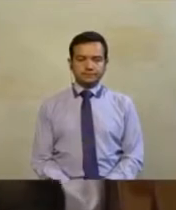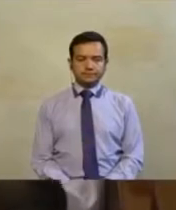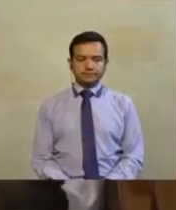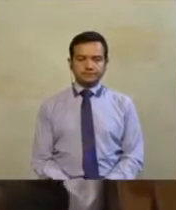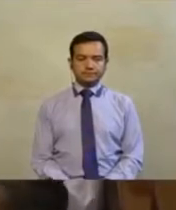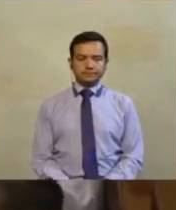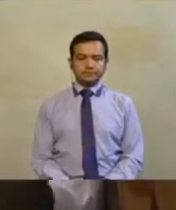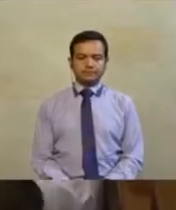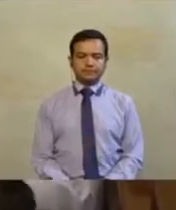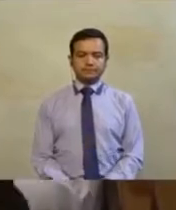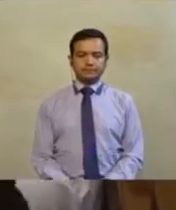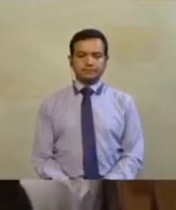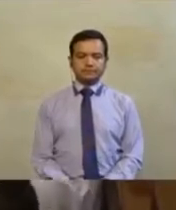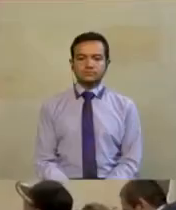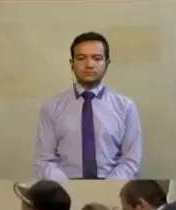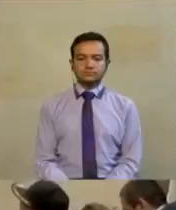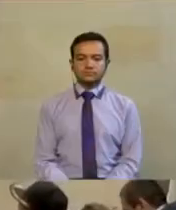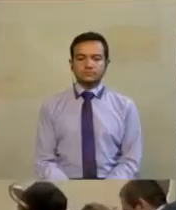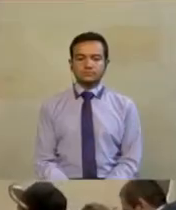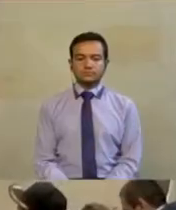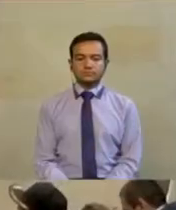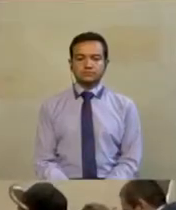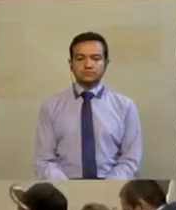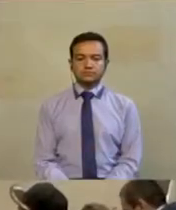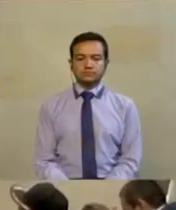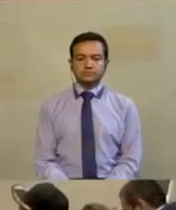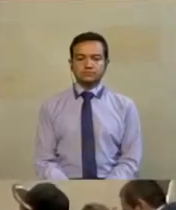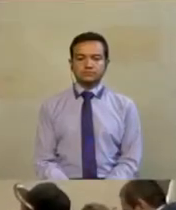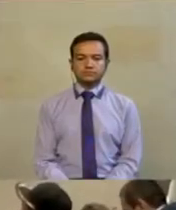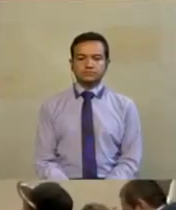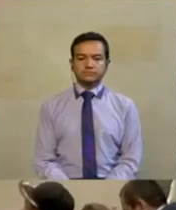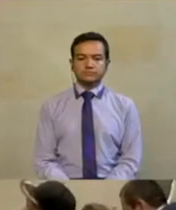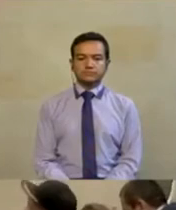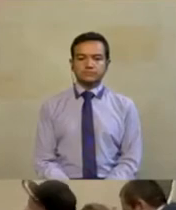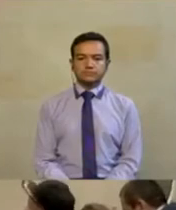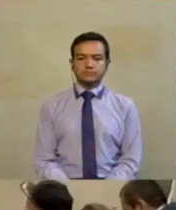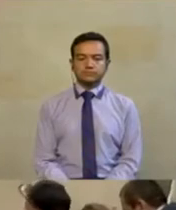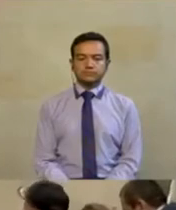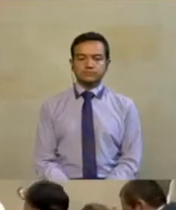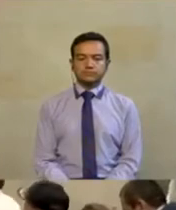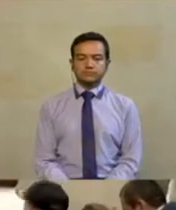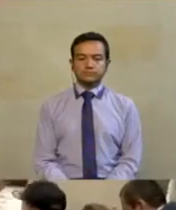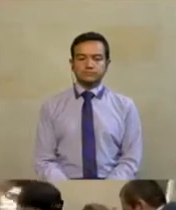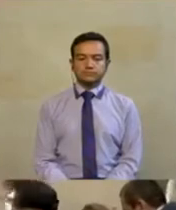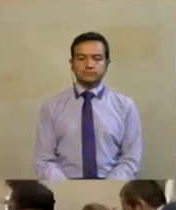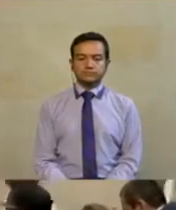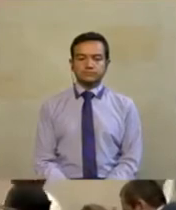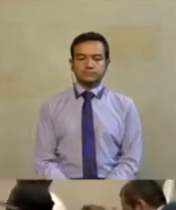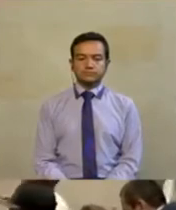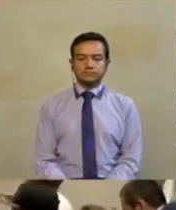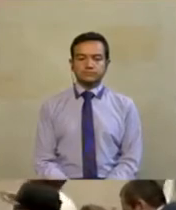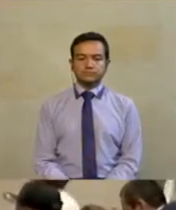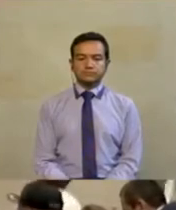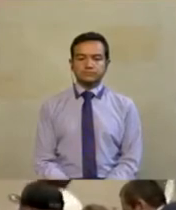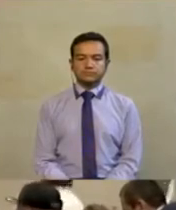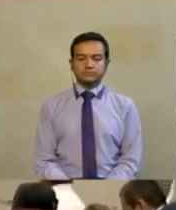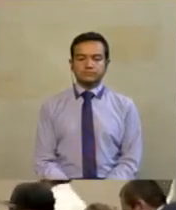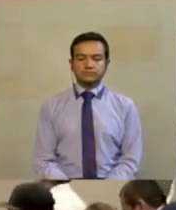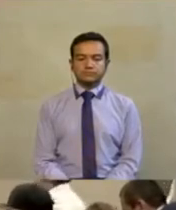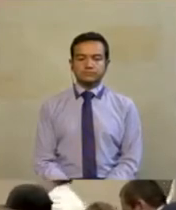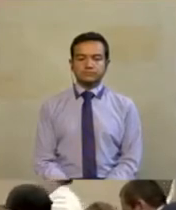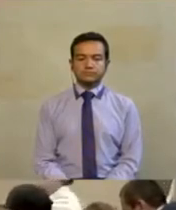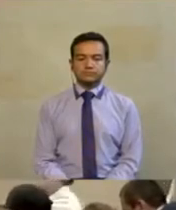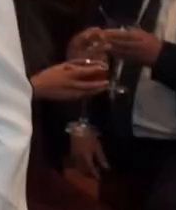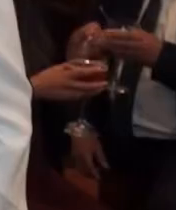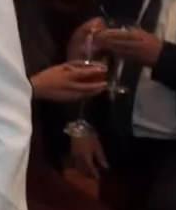patria. Es así que durante la jornada en memoria de las víctimas, los afectados del conflicto expresaron la importancia de poner en práctica